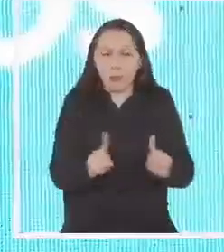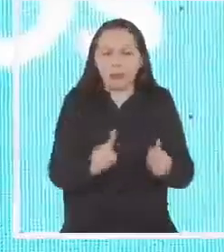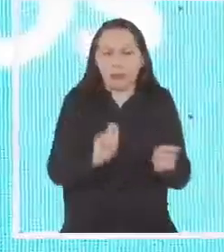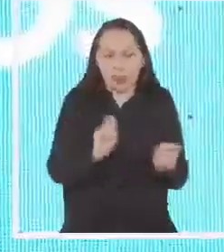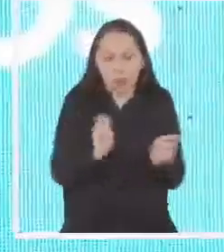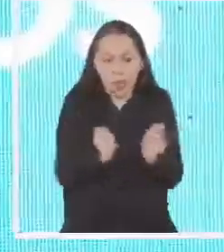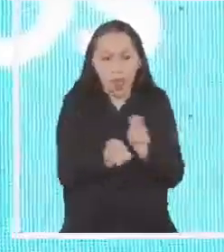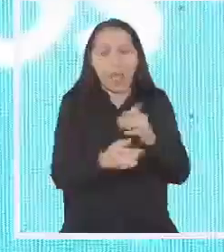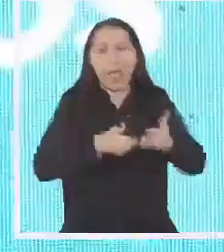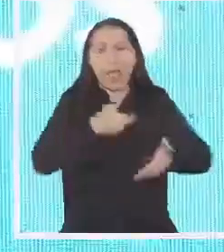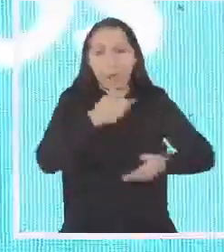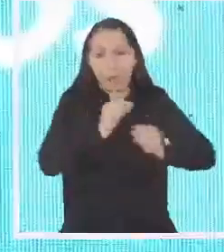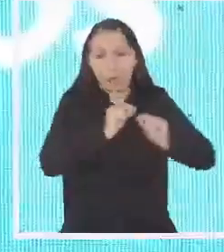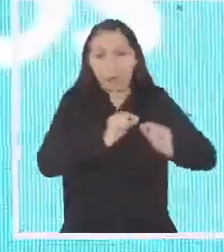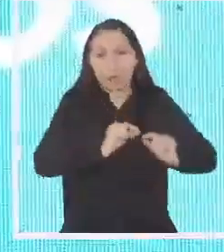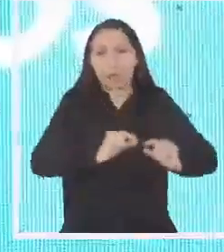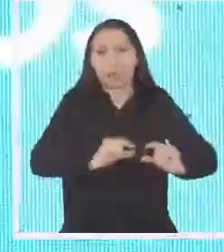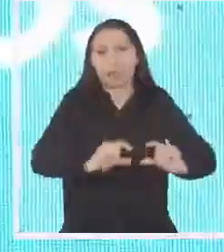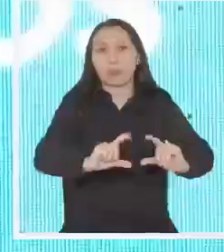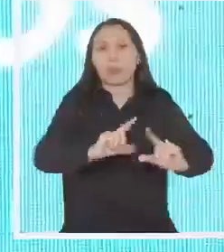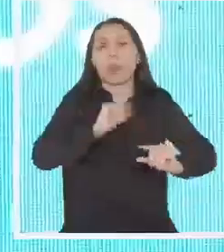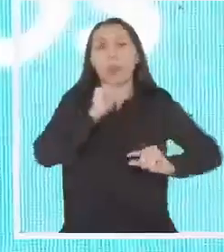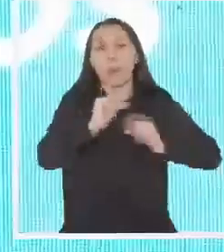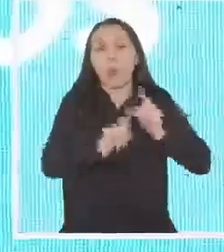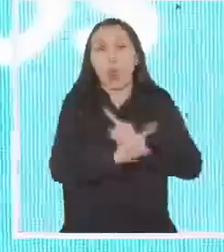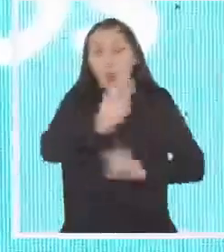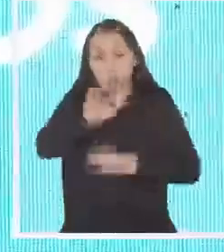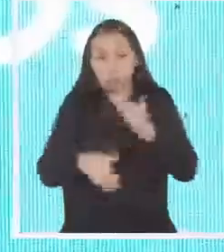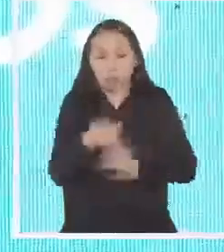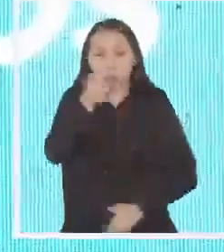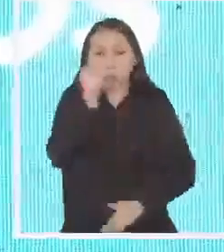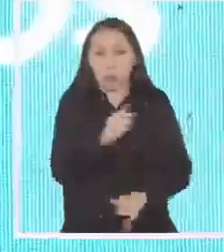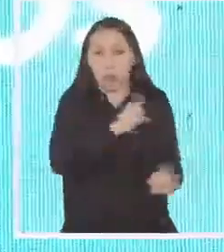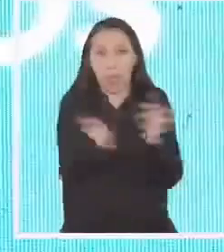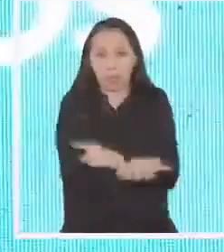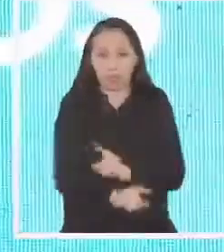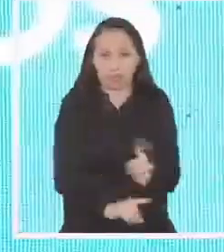vayan cambiando de manera progresiva, paulatina, no de la noche a la mañana,